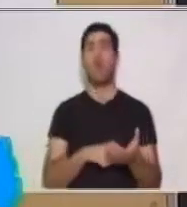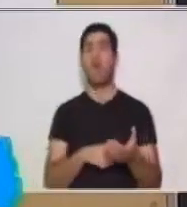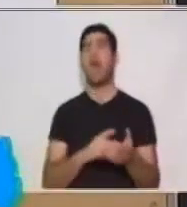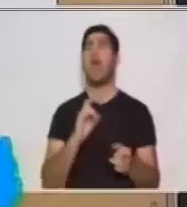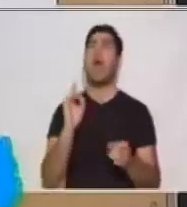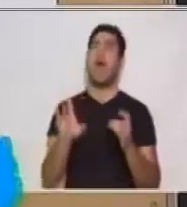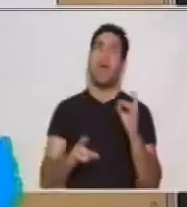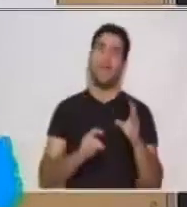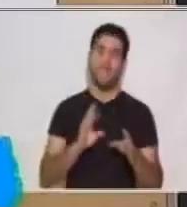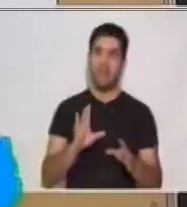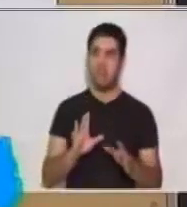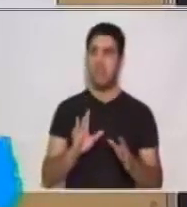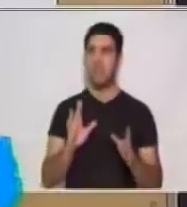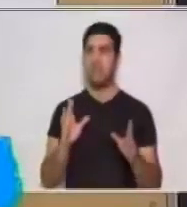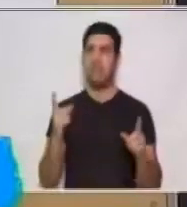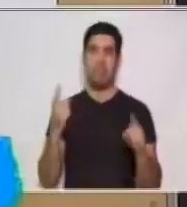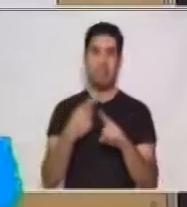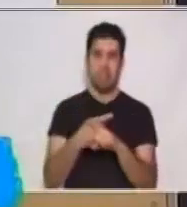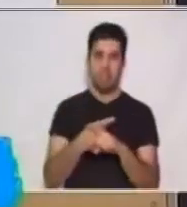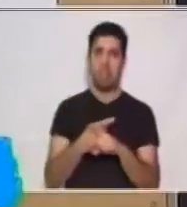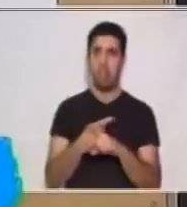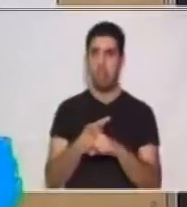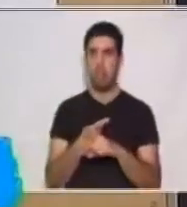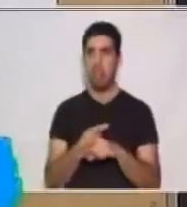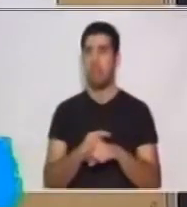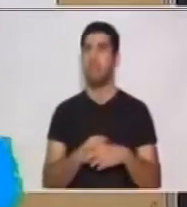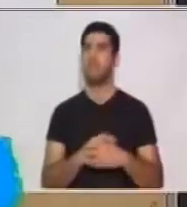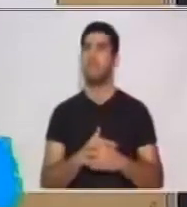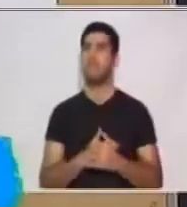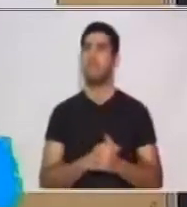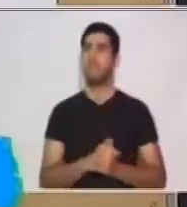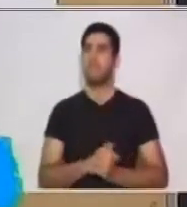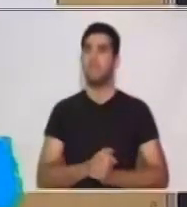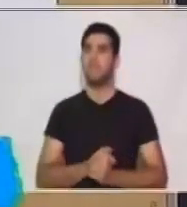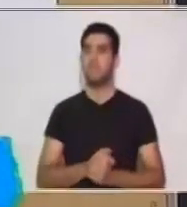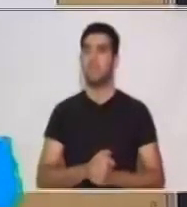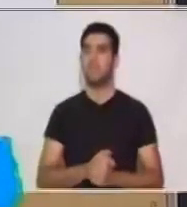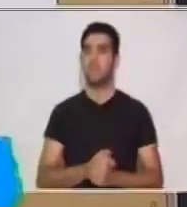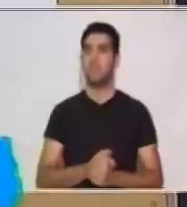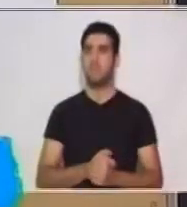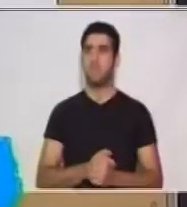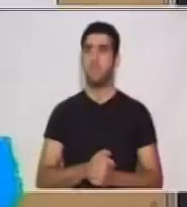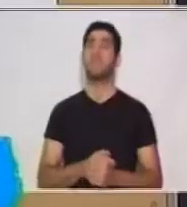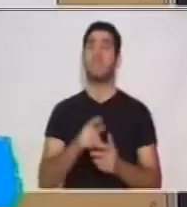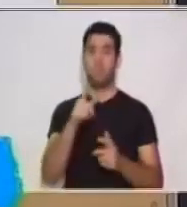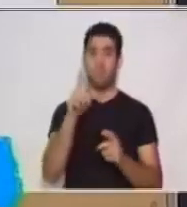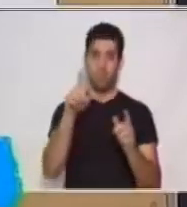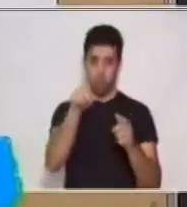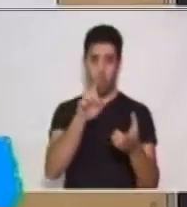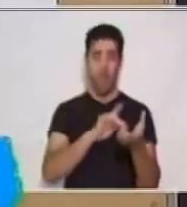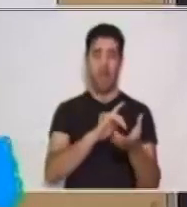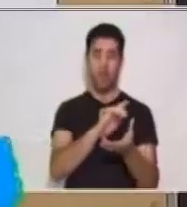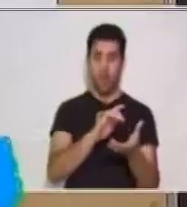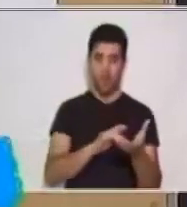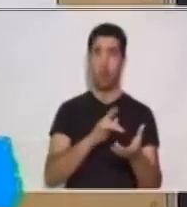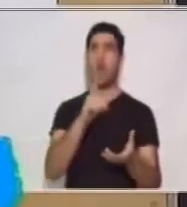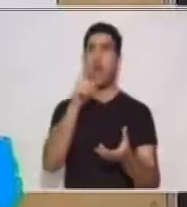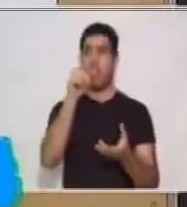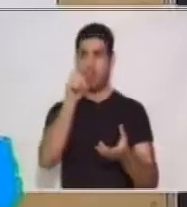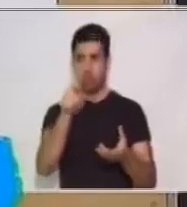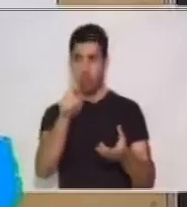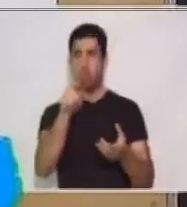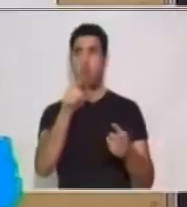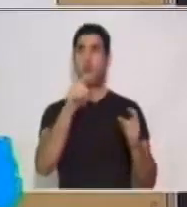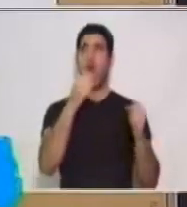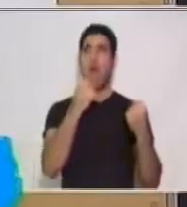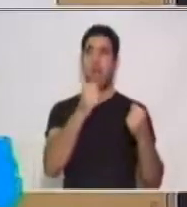con nuestra calculadora cuando operamos un porcentaje es esto, ¿verdad? Si yo tomo el